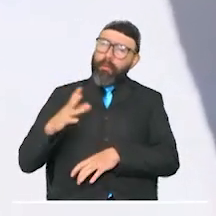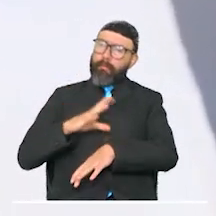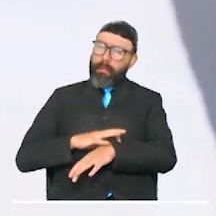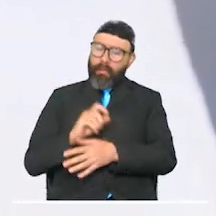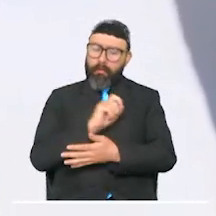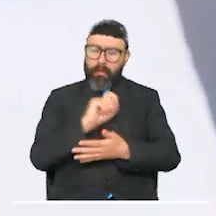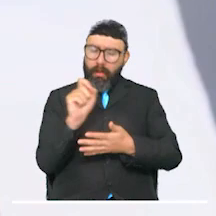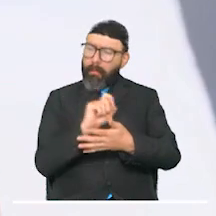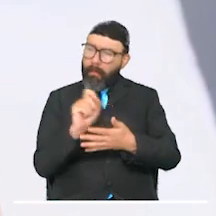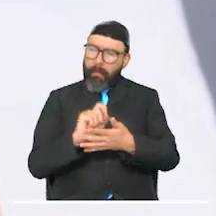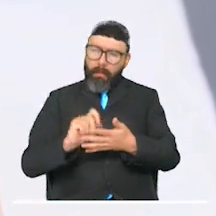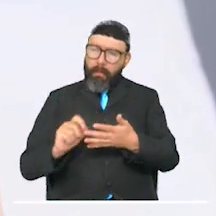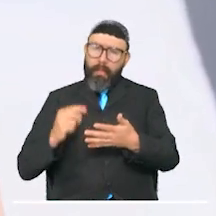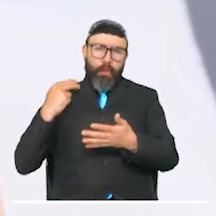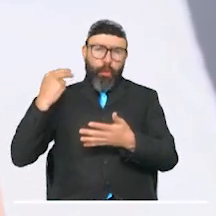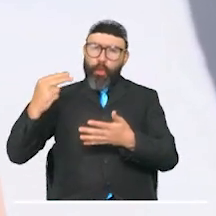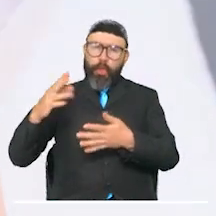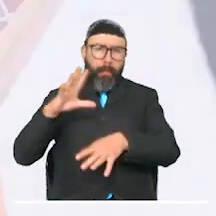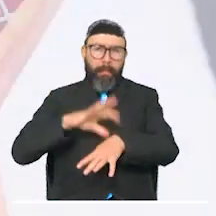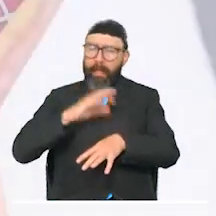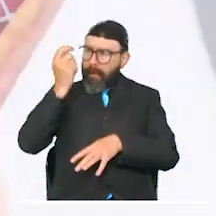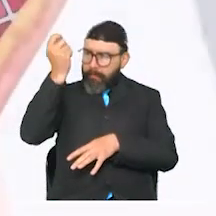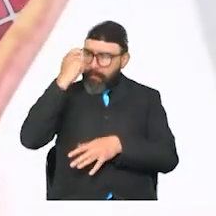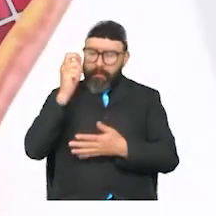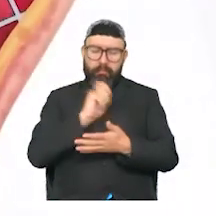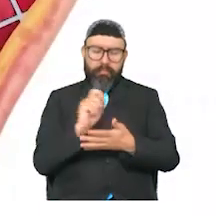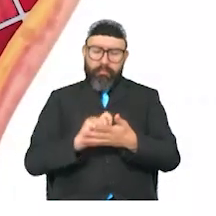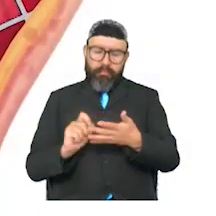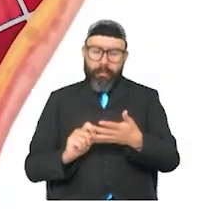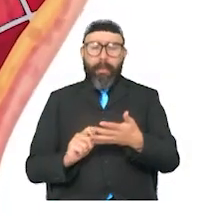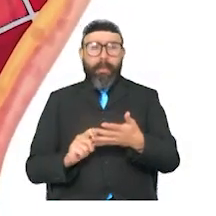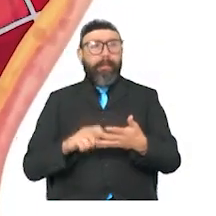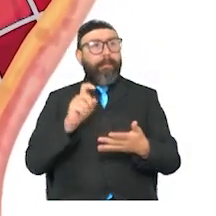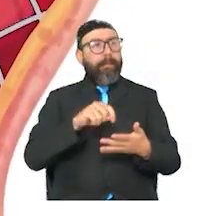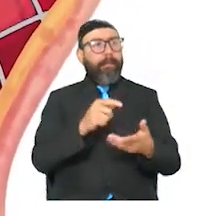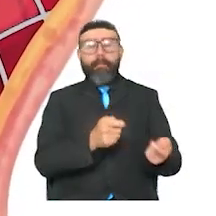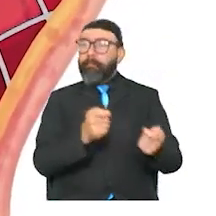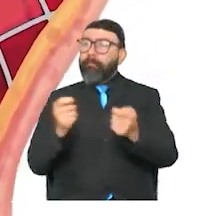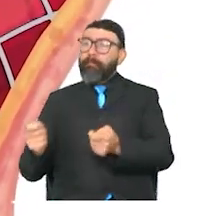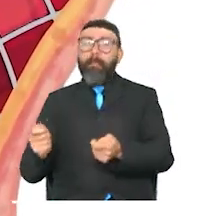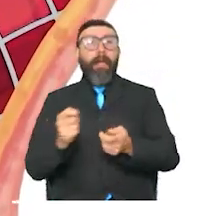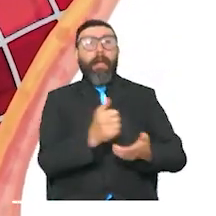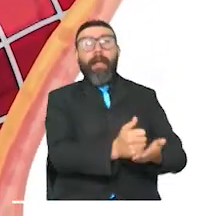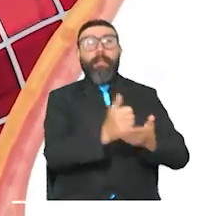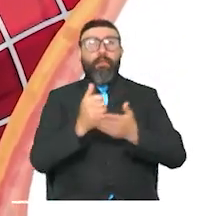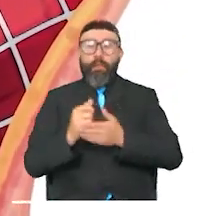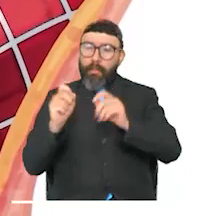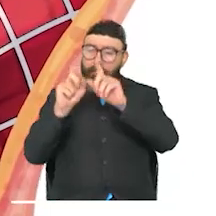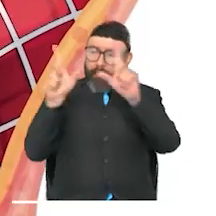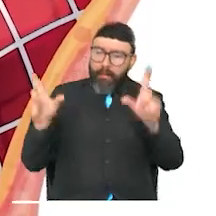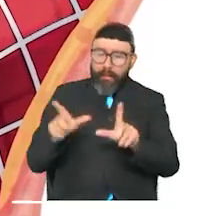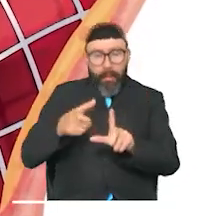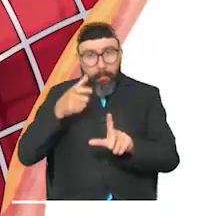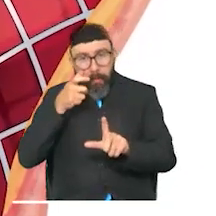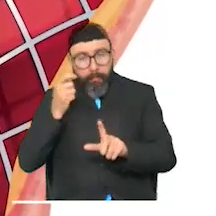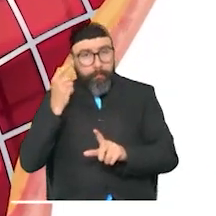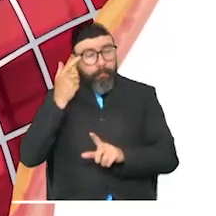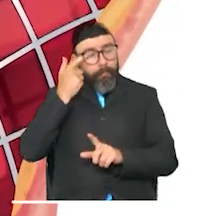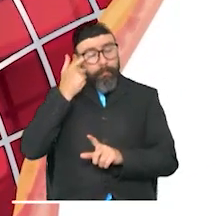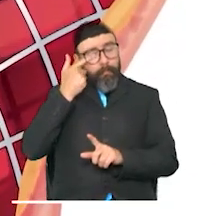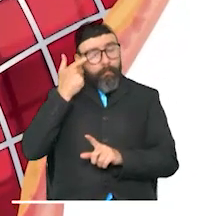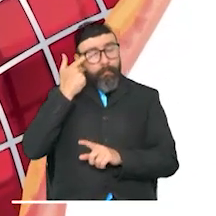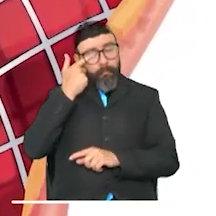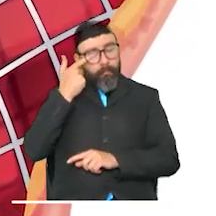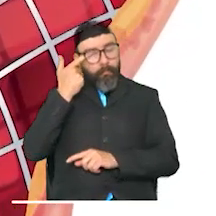necesario tener ayudas diagnósticas entonces cuando hablamos de esto para ver el sistema vascular